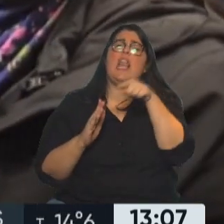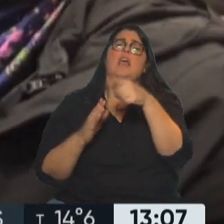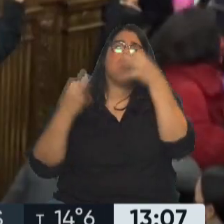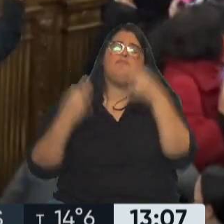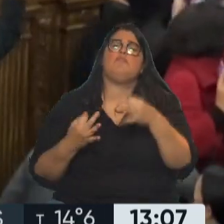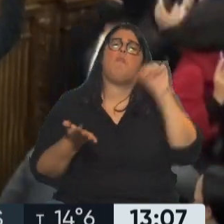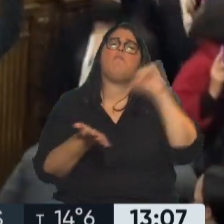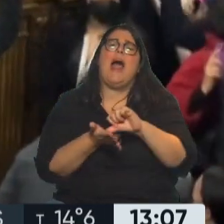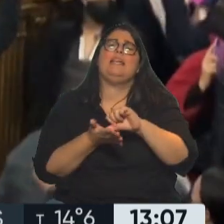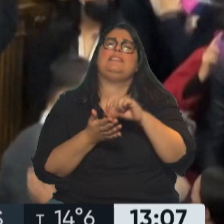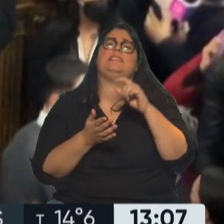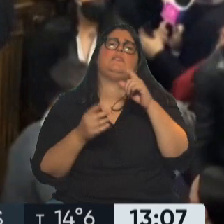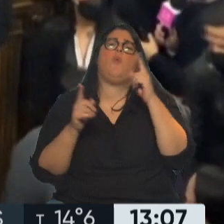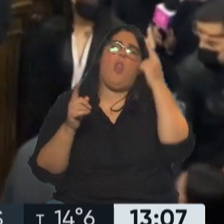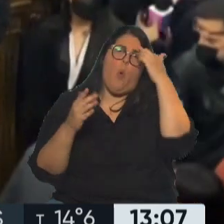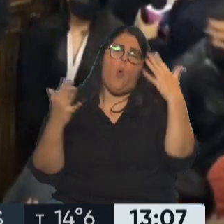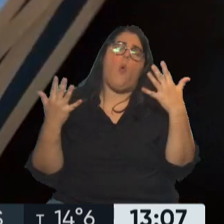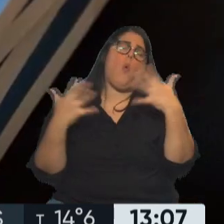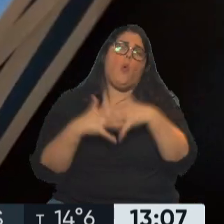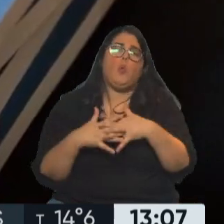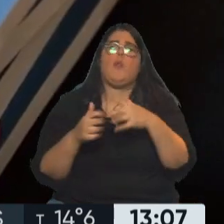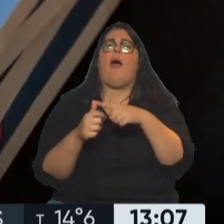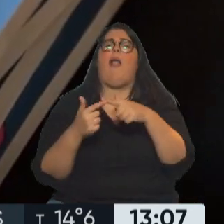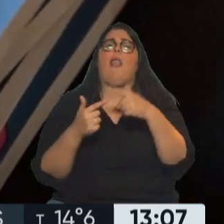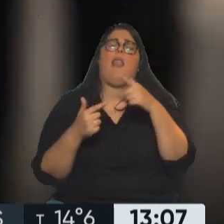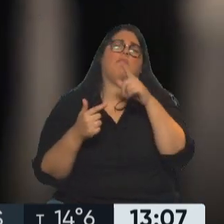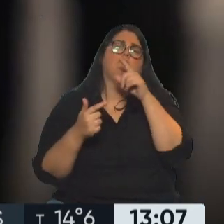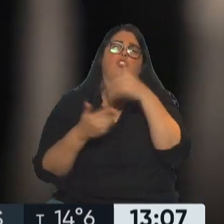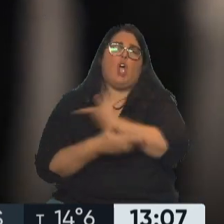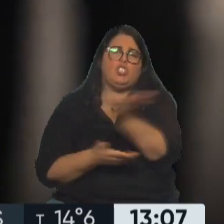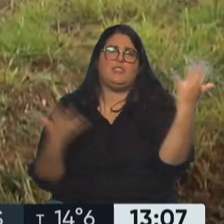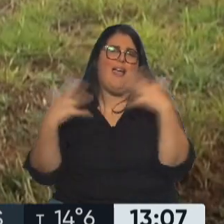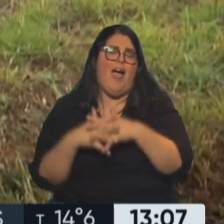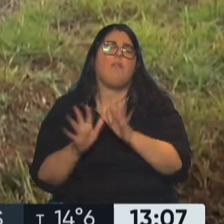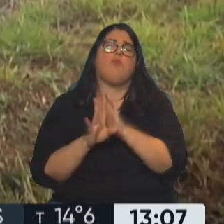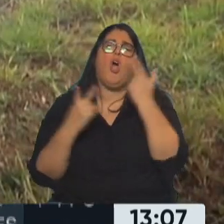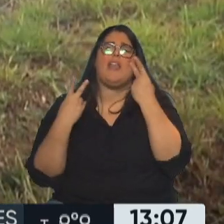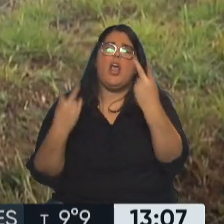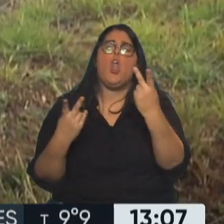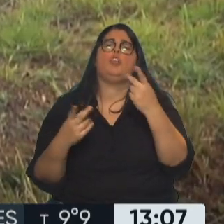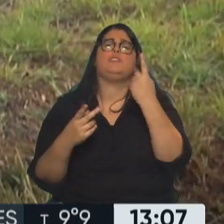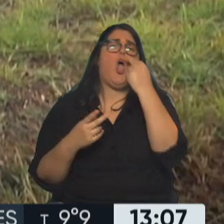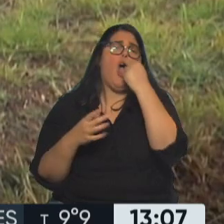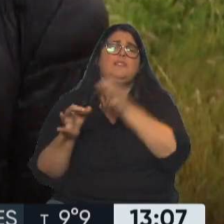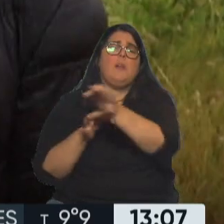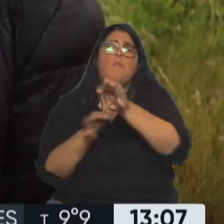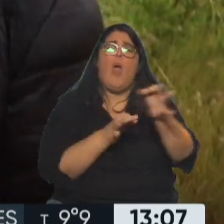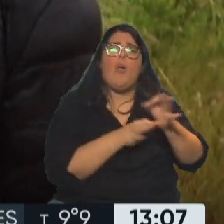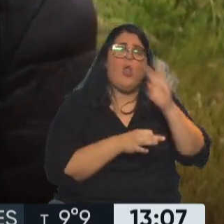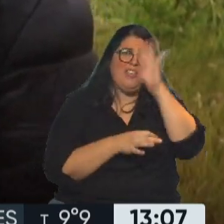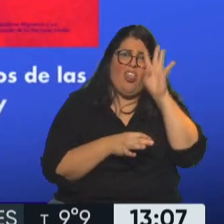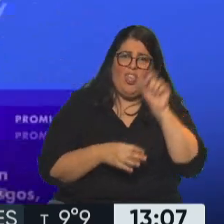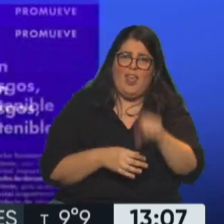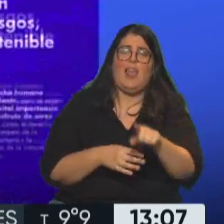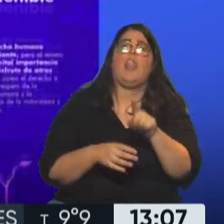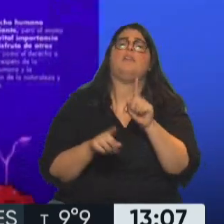e intercultural, social y democrático de derecho, lo que implica el reconocimiento de 11 pueblos y naciones indígenas y